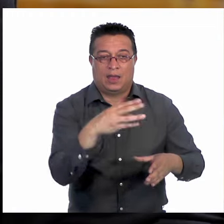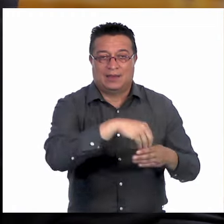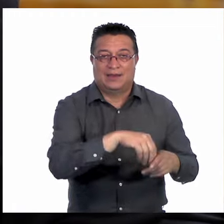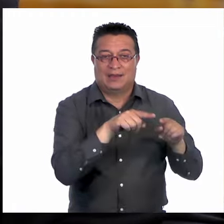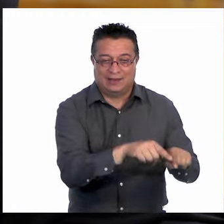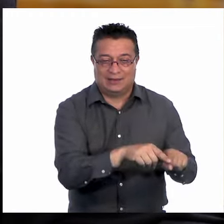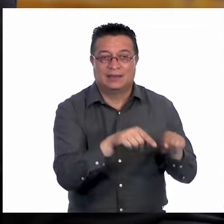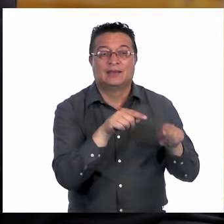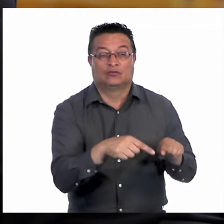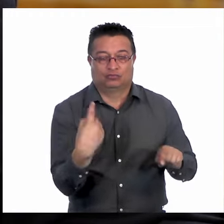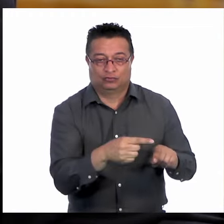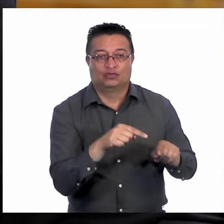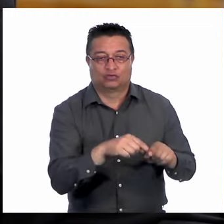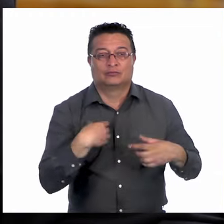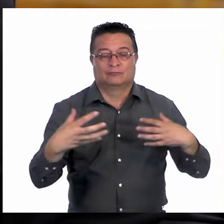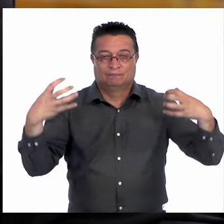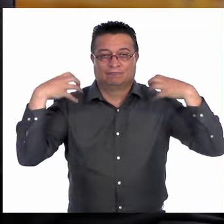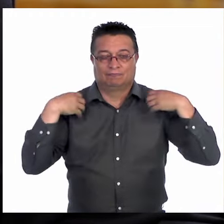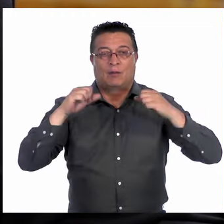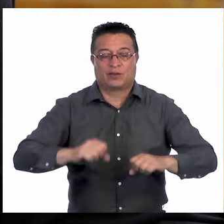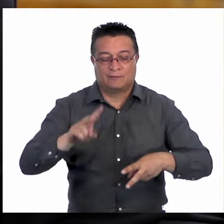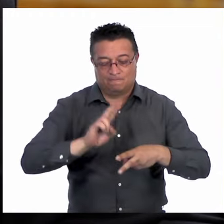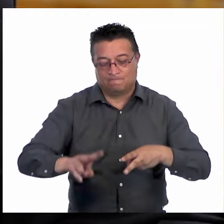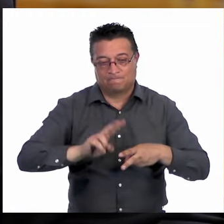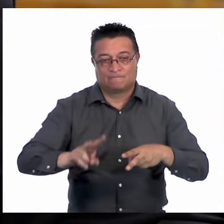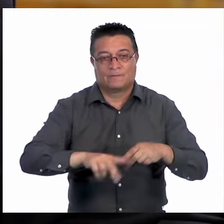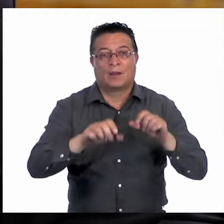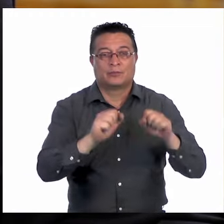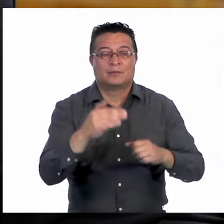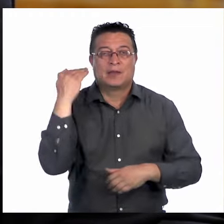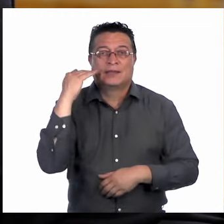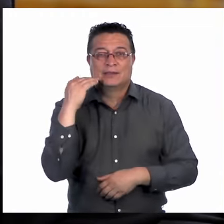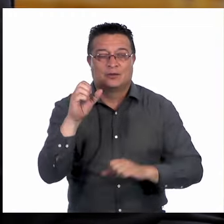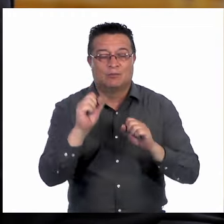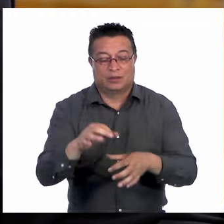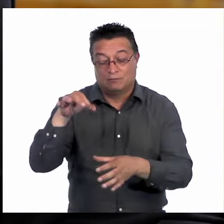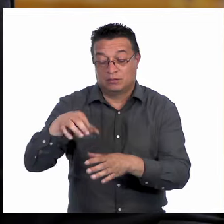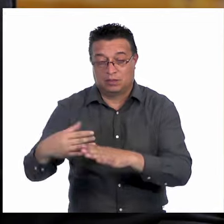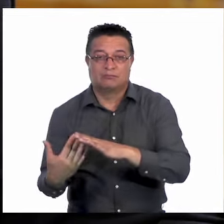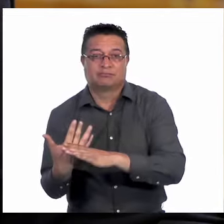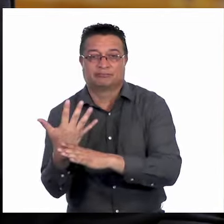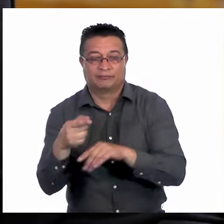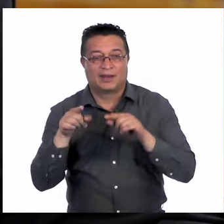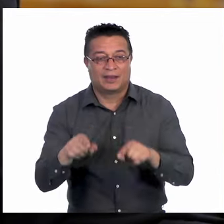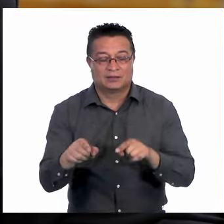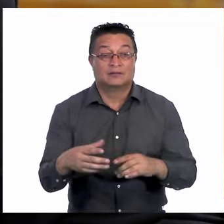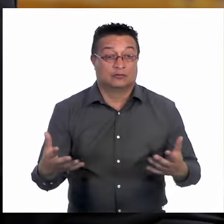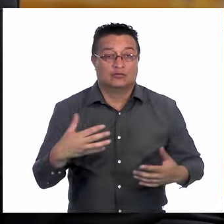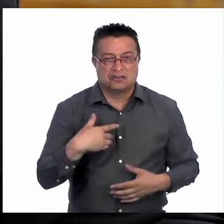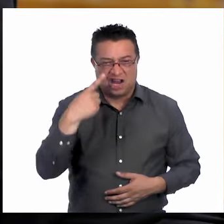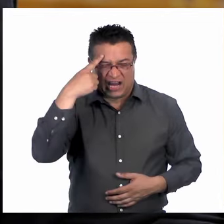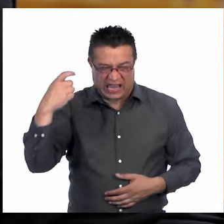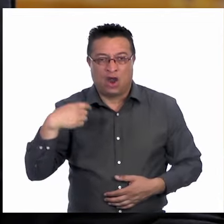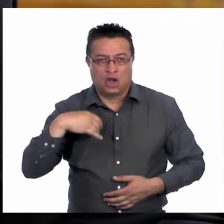escuela y ahí nosotros nos encargamos de poder crear y que los niños pudieran tener esas plantas en ese momento. Y sigue,